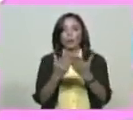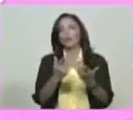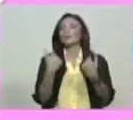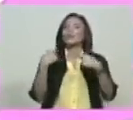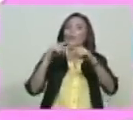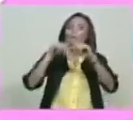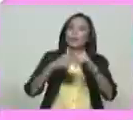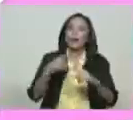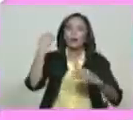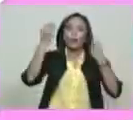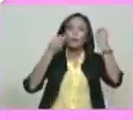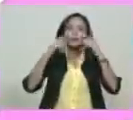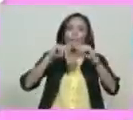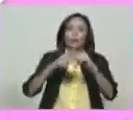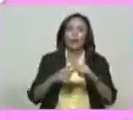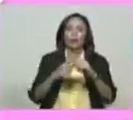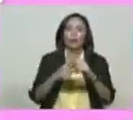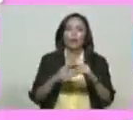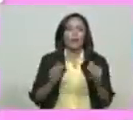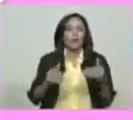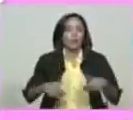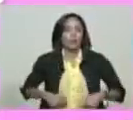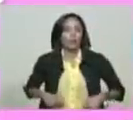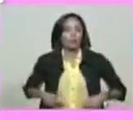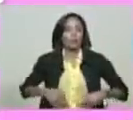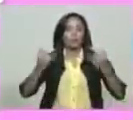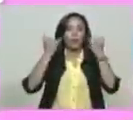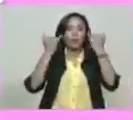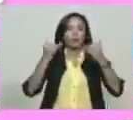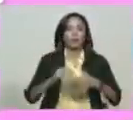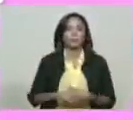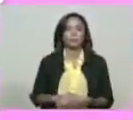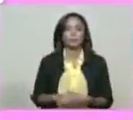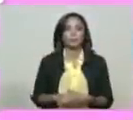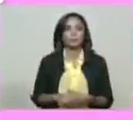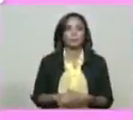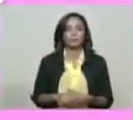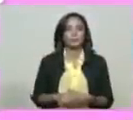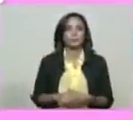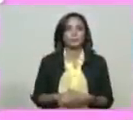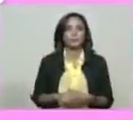de verdad, con el esfuerzo sostenido de creación de riqueza,